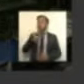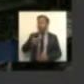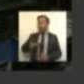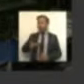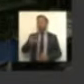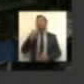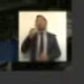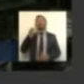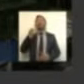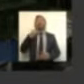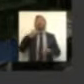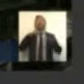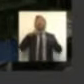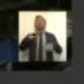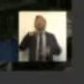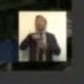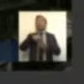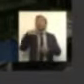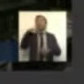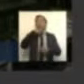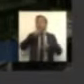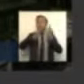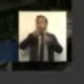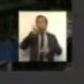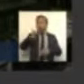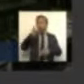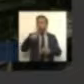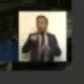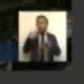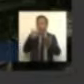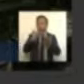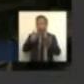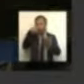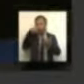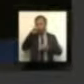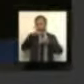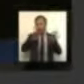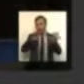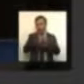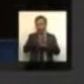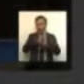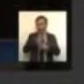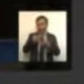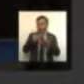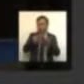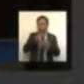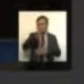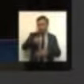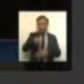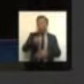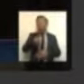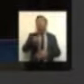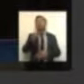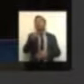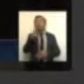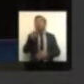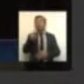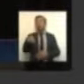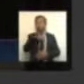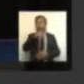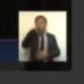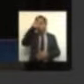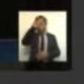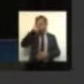apoyo para buscar a un hijo desaparecido. Tenemos que diferenciar entre un deportista de alto rendimiento